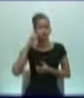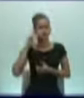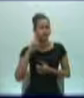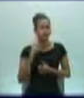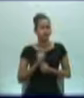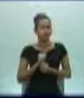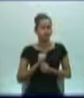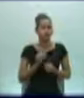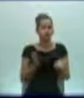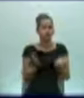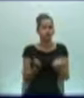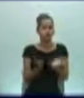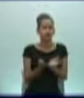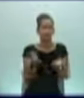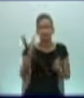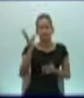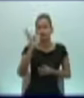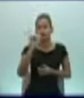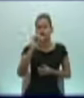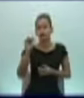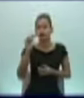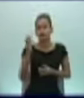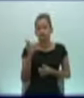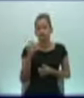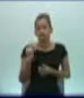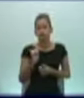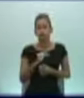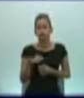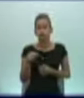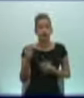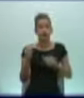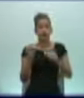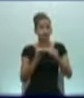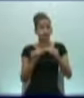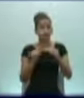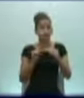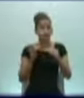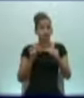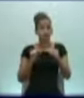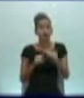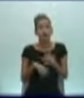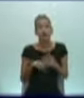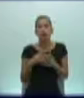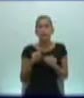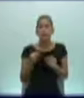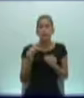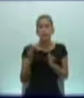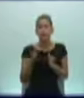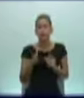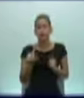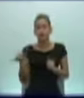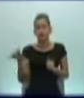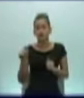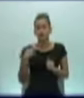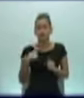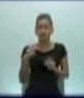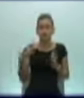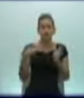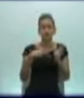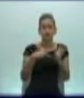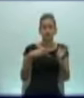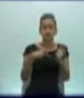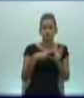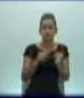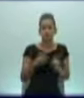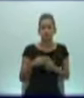fracciones, el denominador son las cantidades de veces o de partes iguales en las que yo divido el